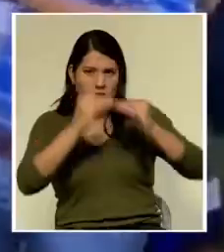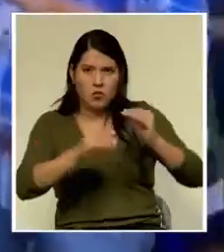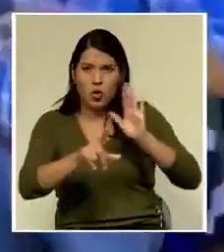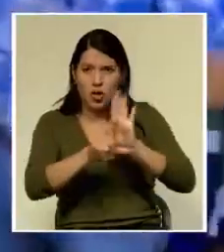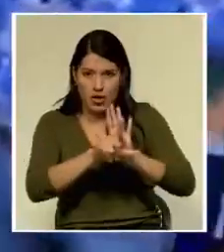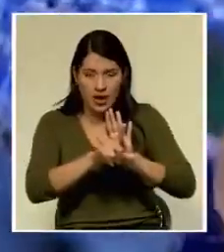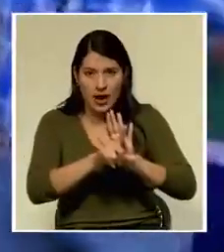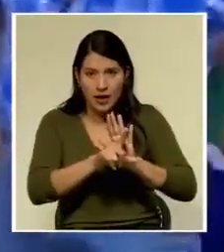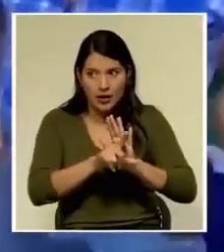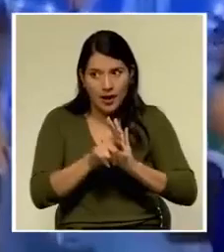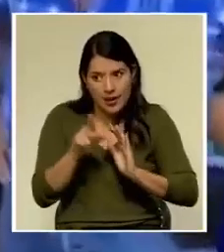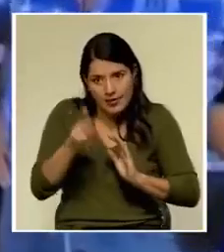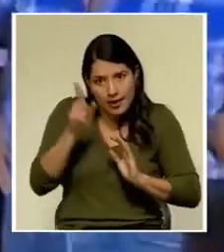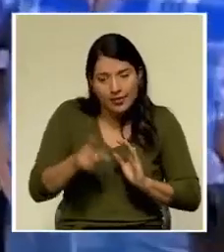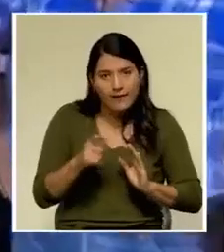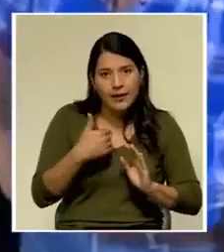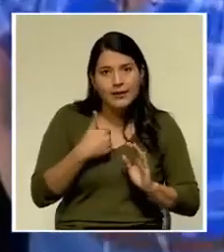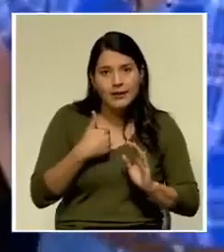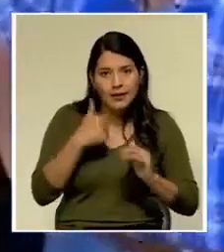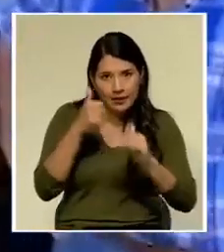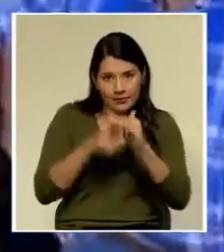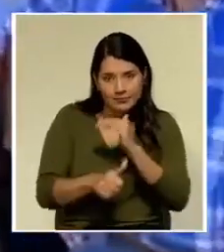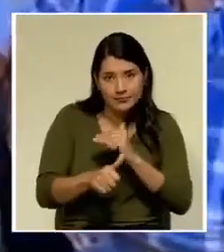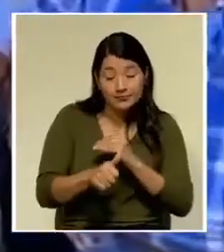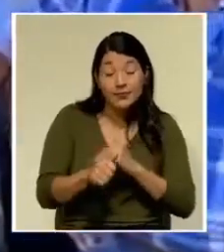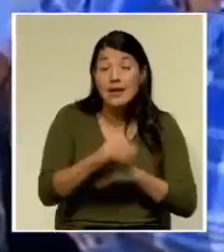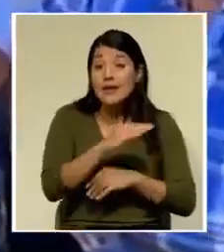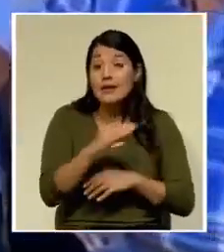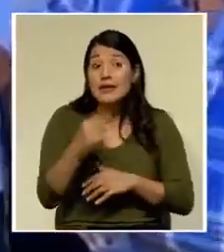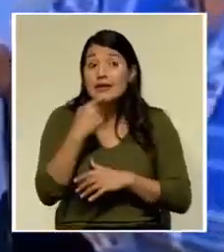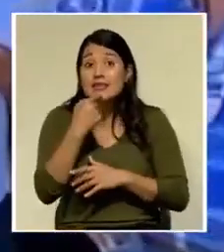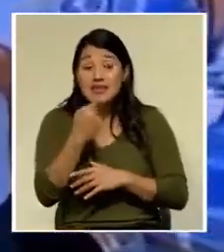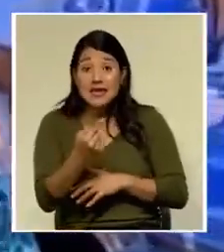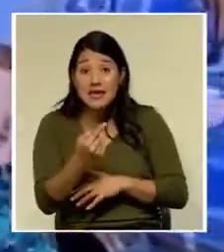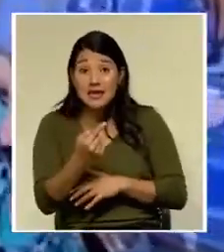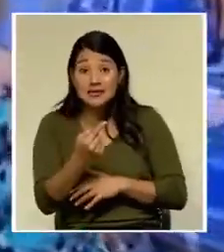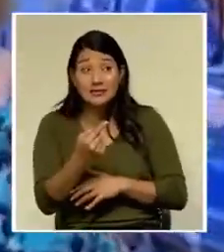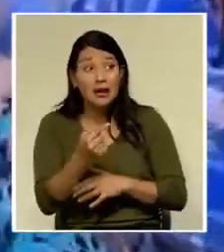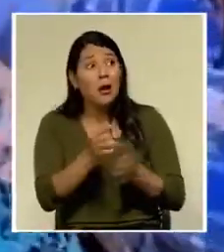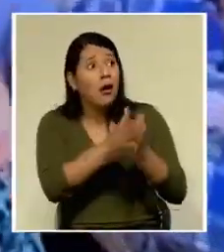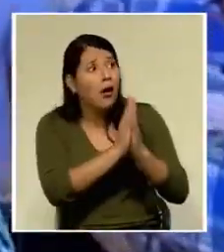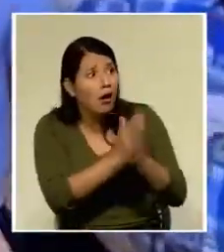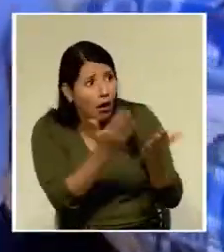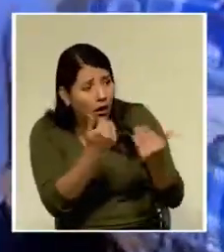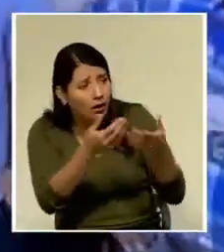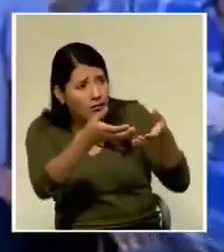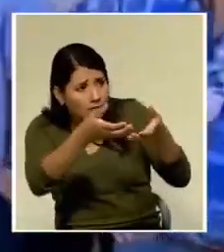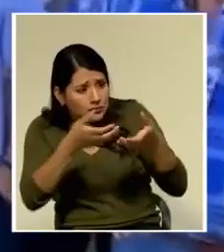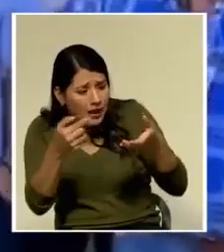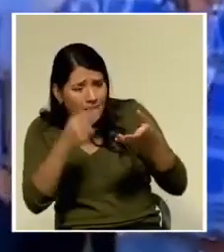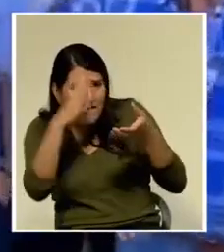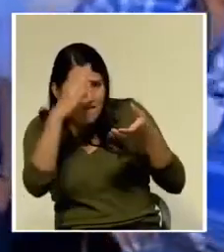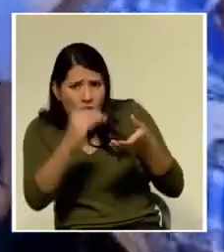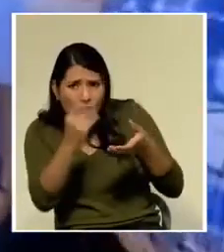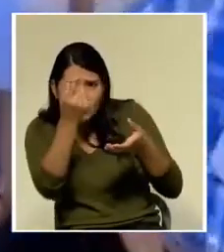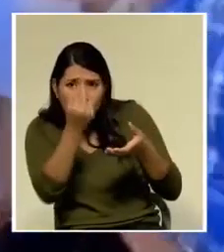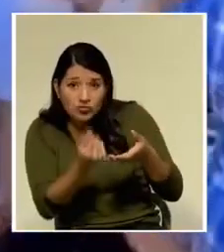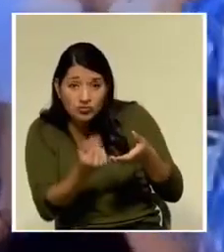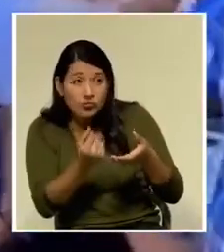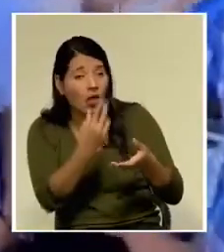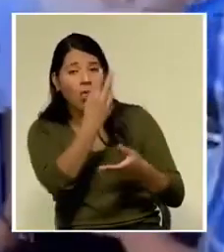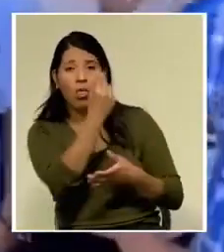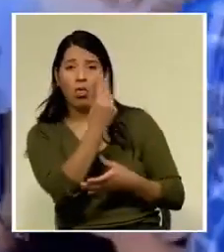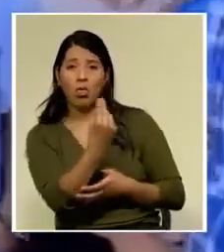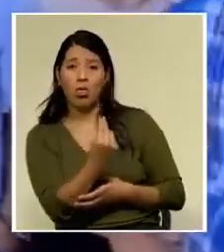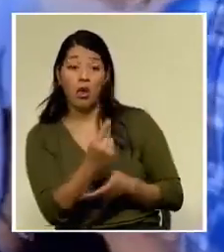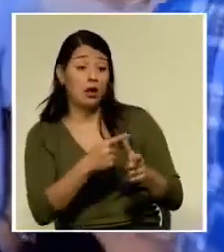le corresponde custodiar y alegando que por esa negativa a darle los libros, ella no se hace responsable